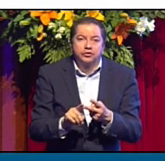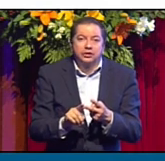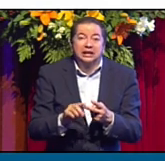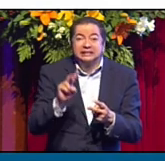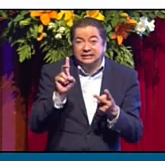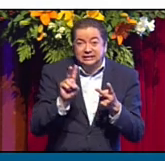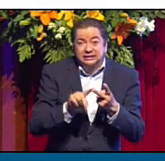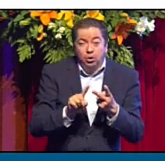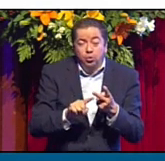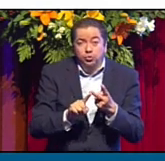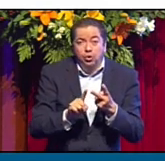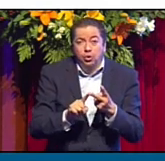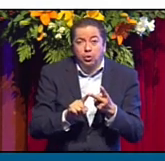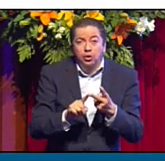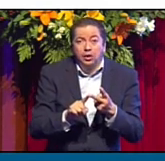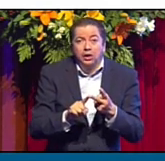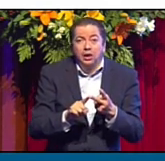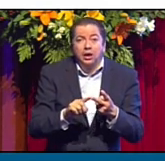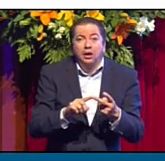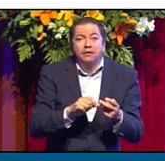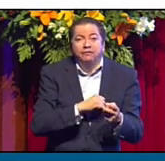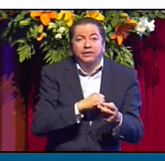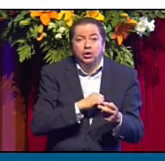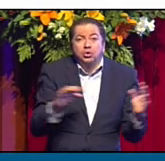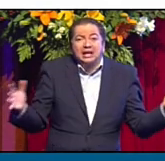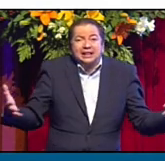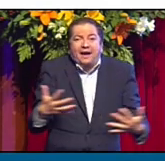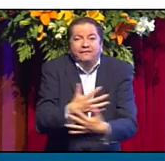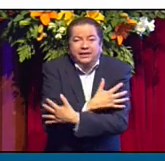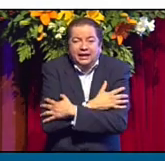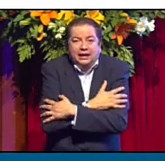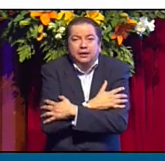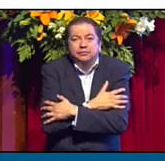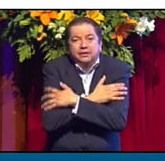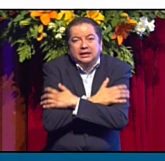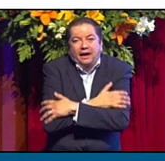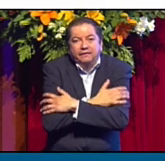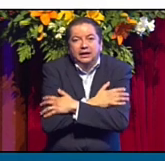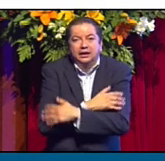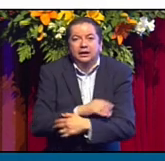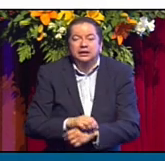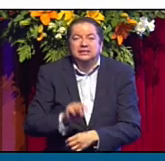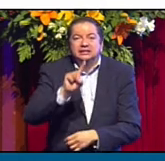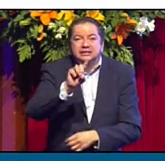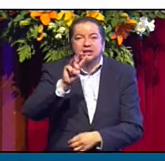El segundo aporte significativo, Vicuña Tabrica, estos son recursos municipales, lo que está hablando acá.